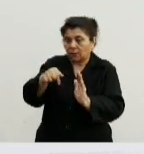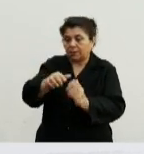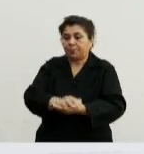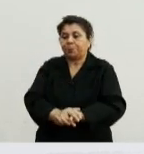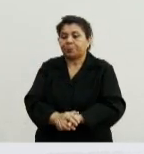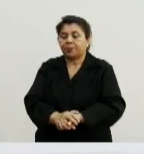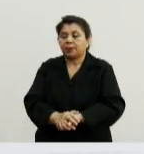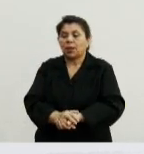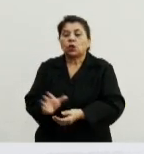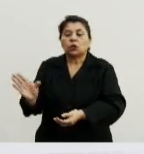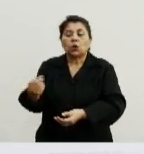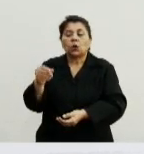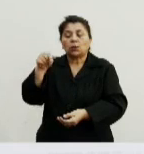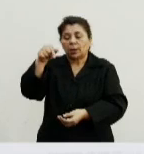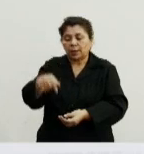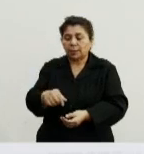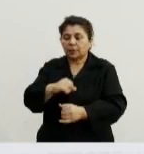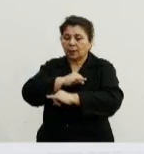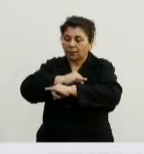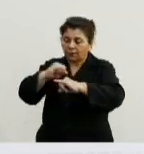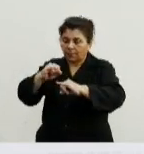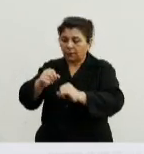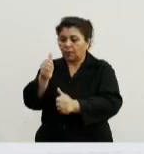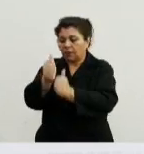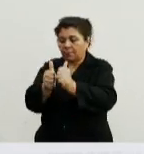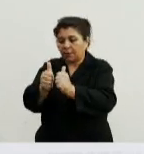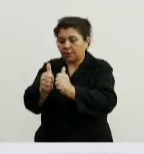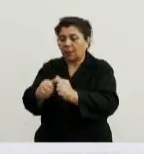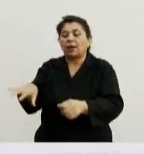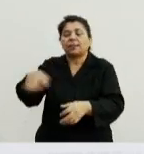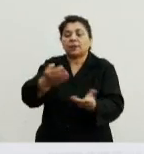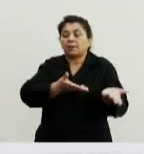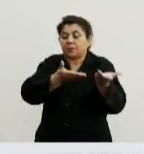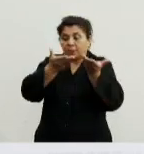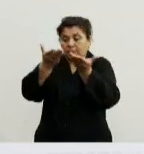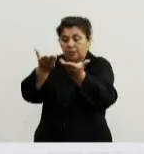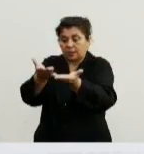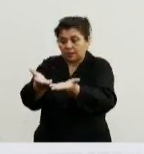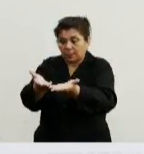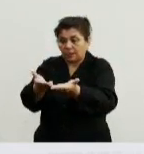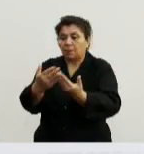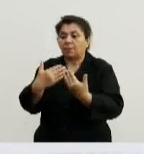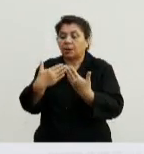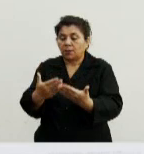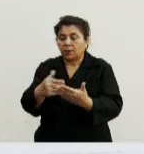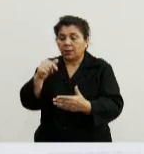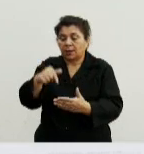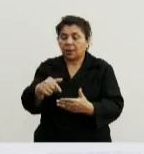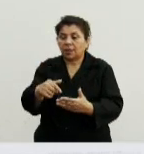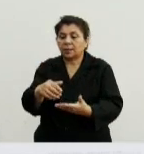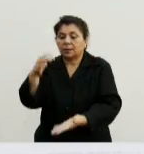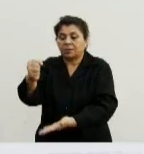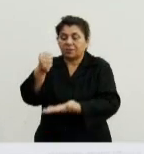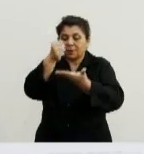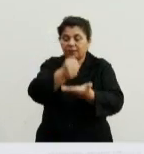toda esta toda esta documentación que la empresa debe presentar para acceder a ésta a este beneficio debe hacerlo